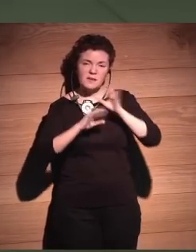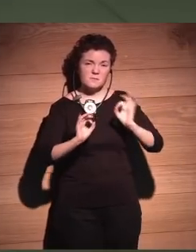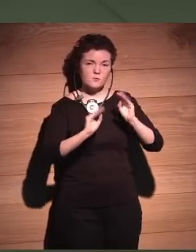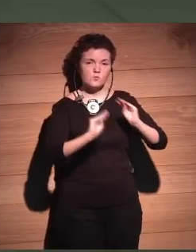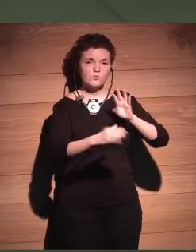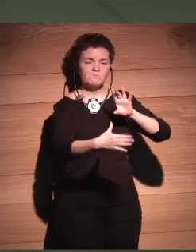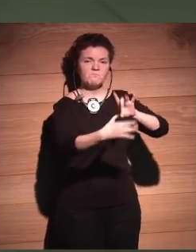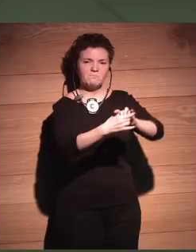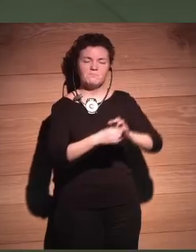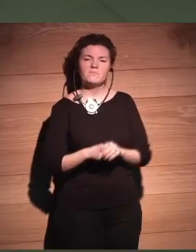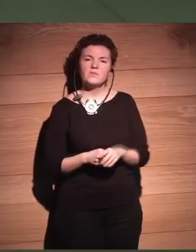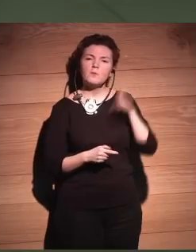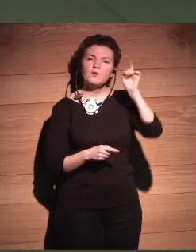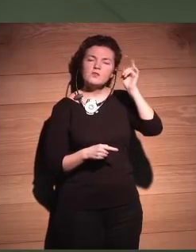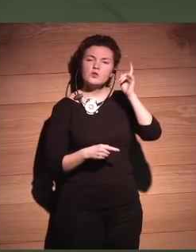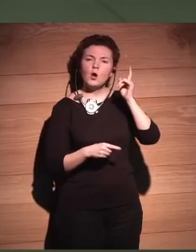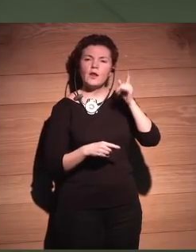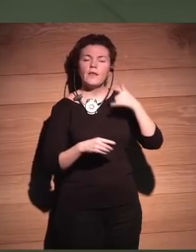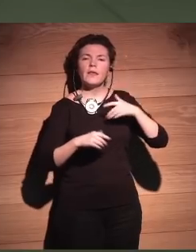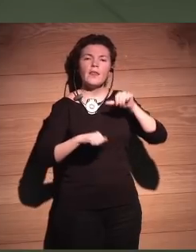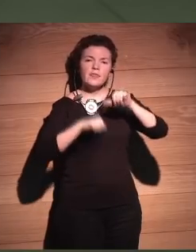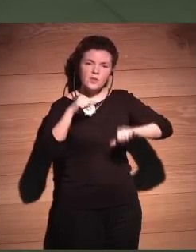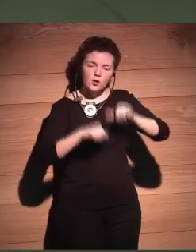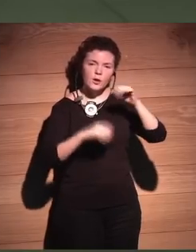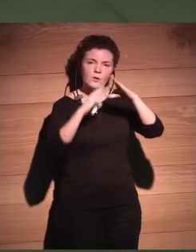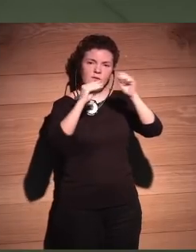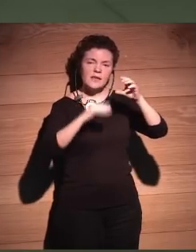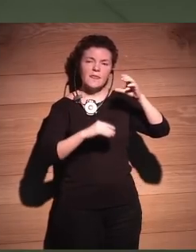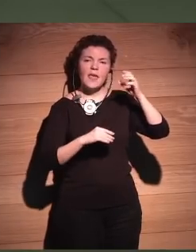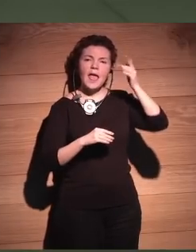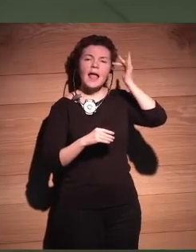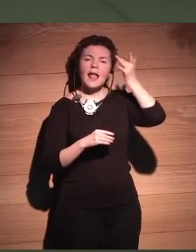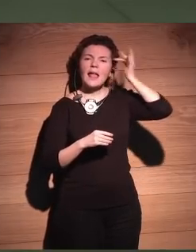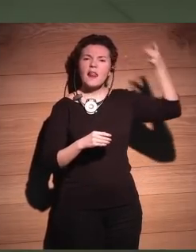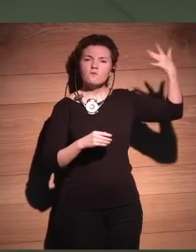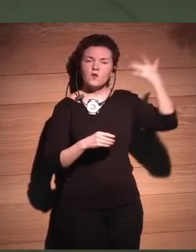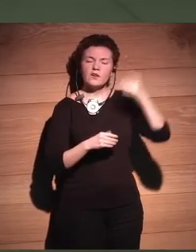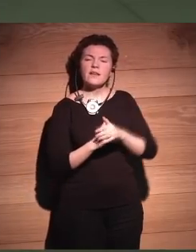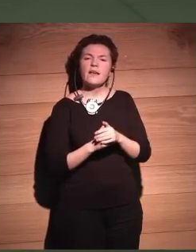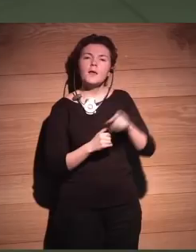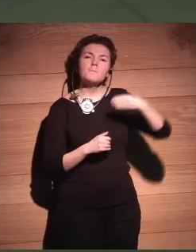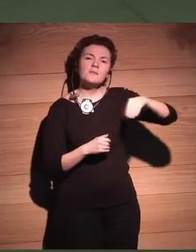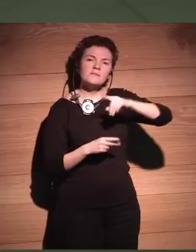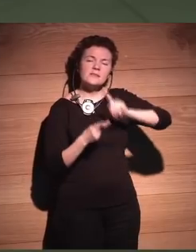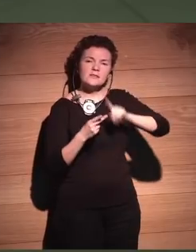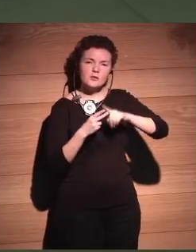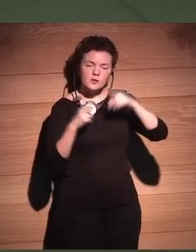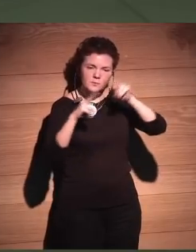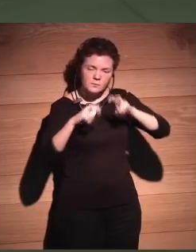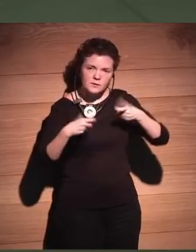especialidad. Profesor residente de cirugía y neurología en la Universidad de California en San Diego y vicepresidente de investigación en el